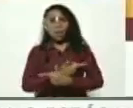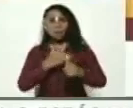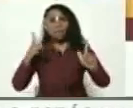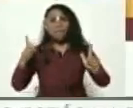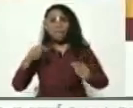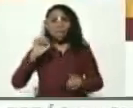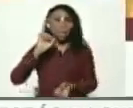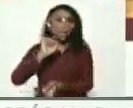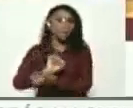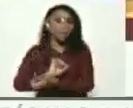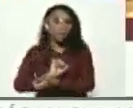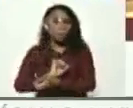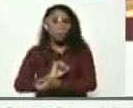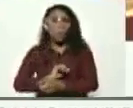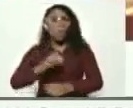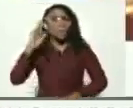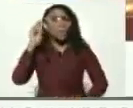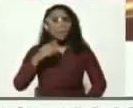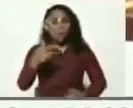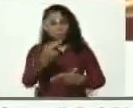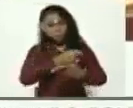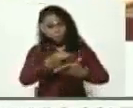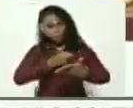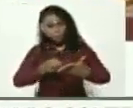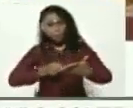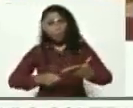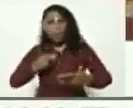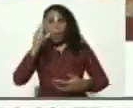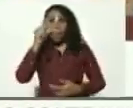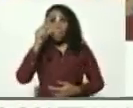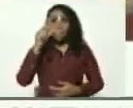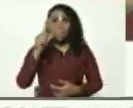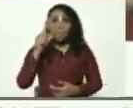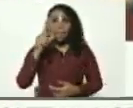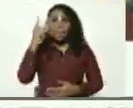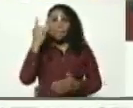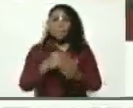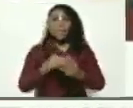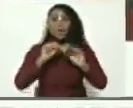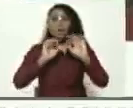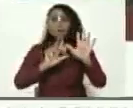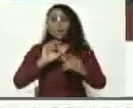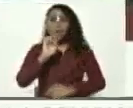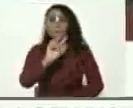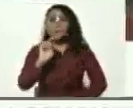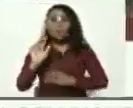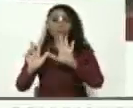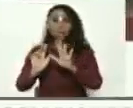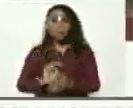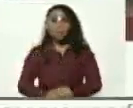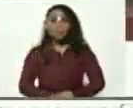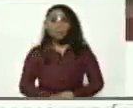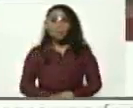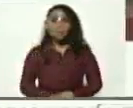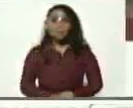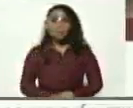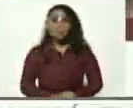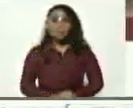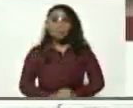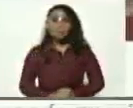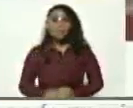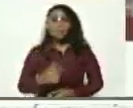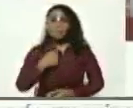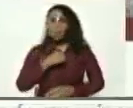esclavos. Bolívar, el que le escribe a Pedro Viceño Méndez en 1828: ya